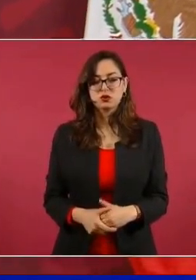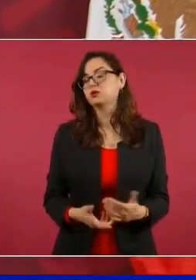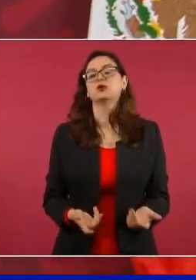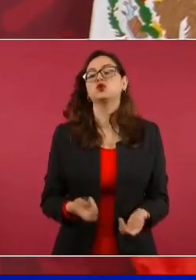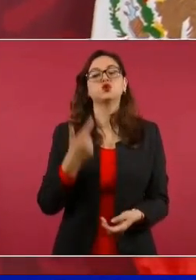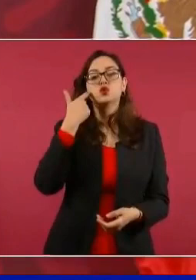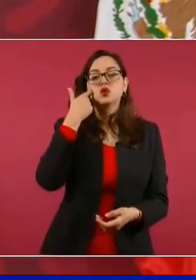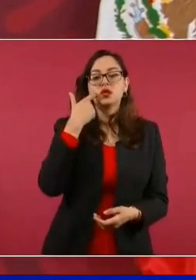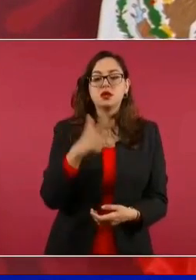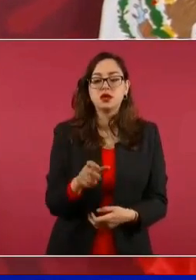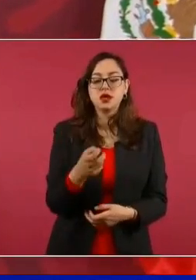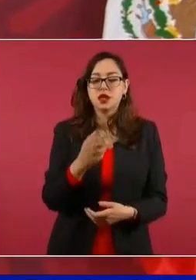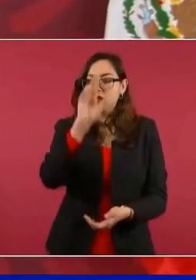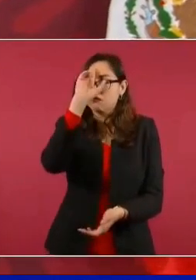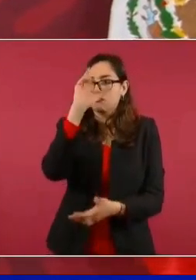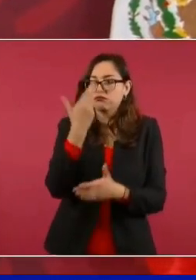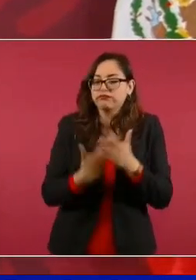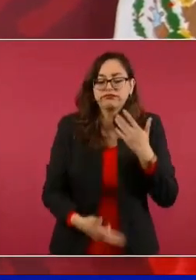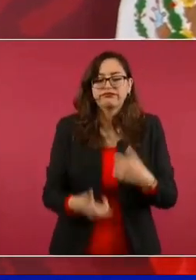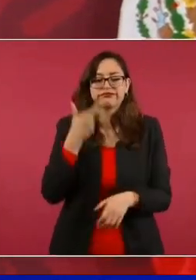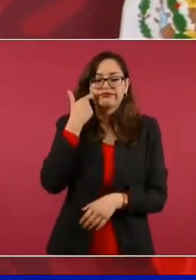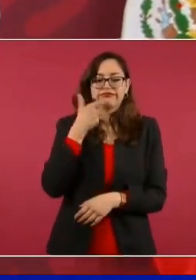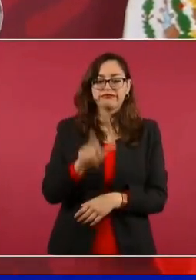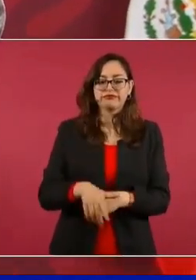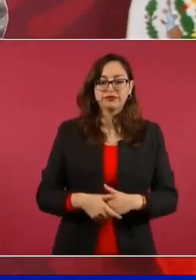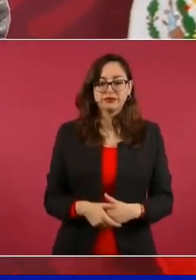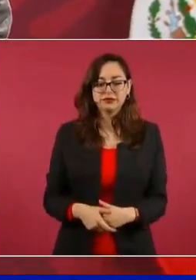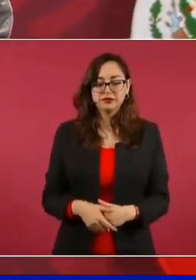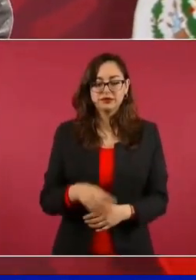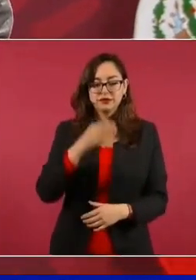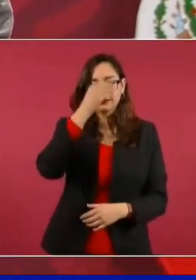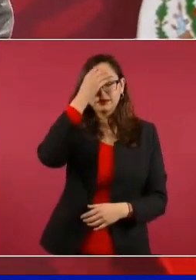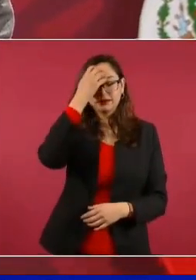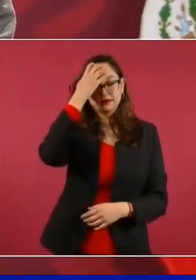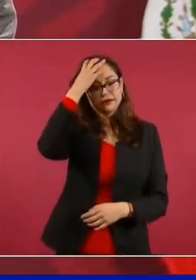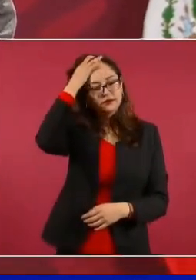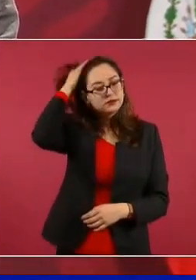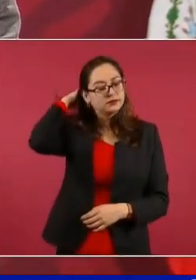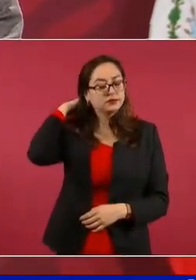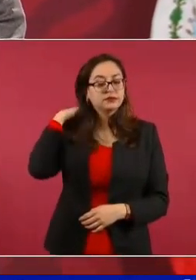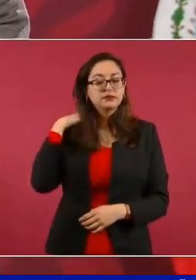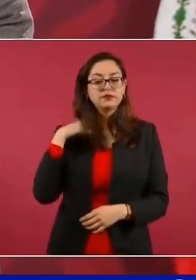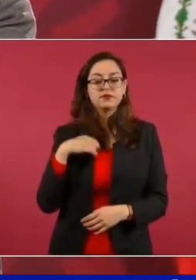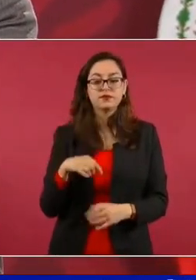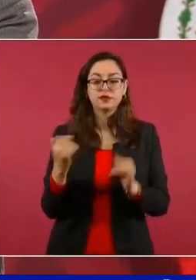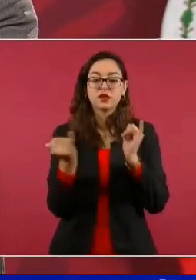Es lo mismo en otros casos